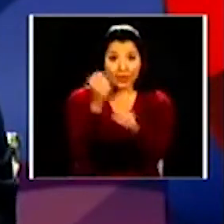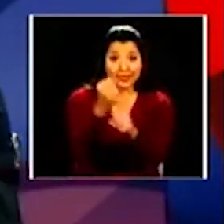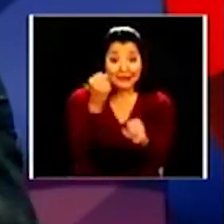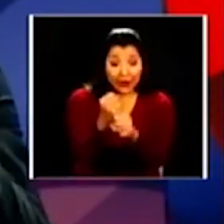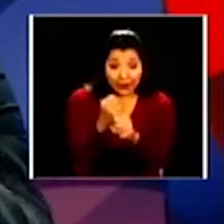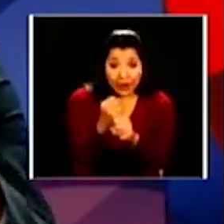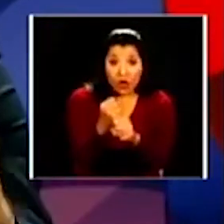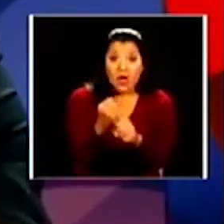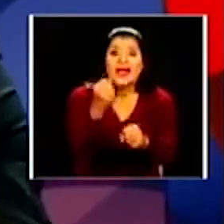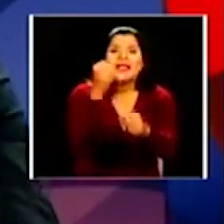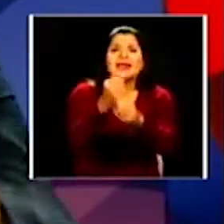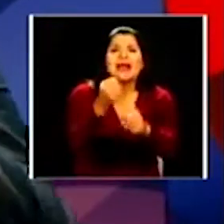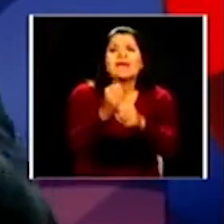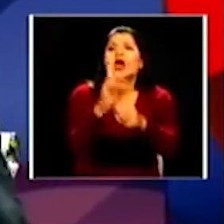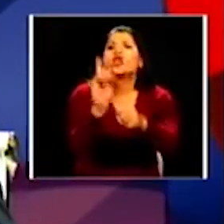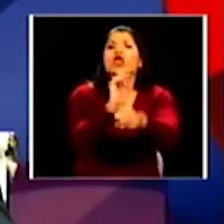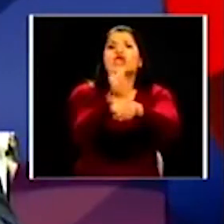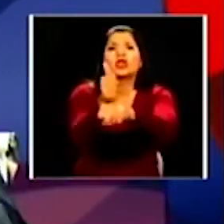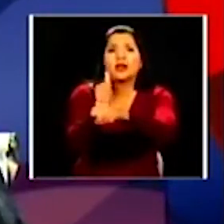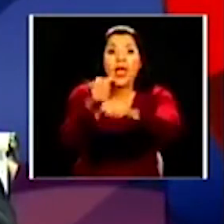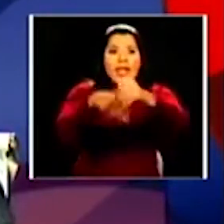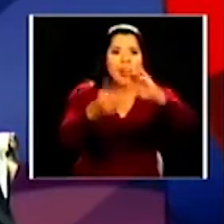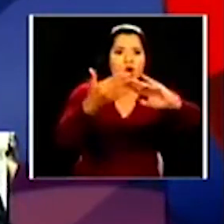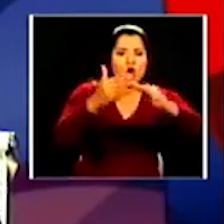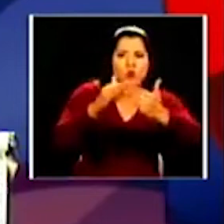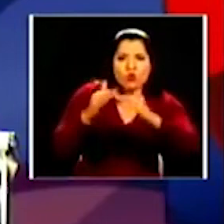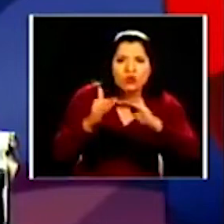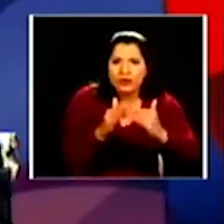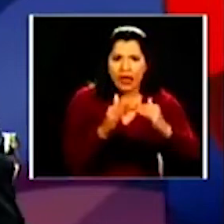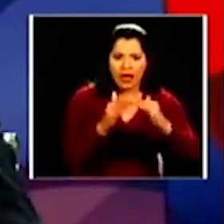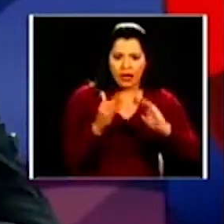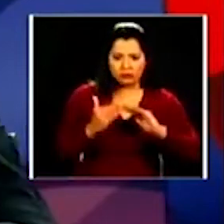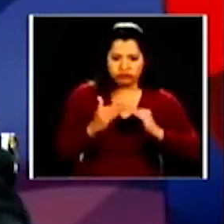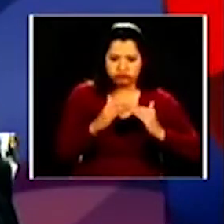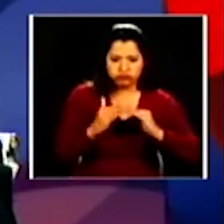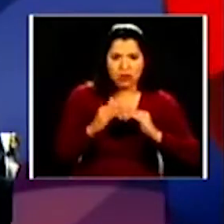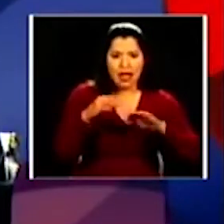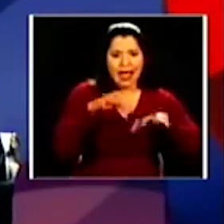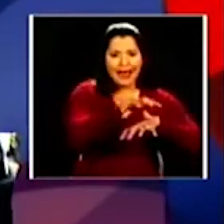generarlo en las comunidades, en los barrios, en los cantones. Y se